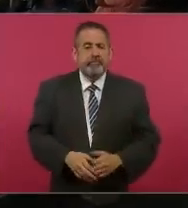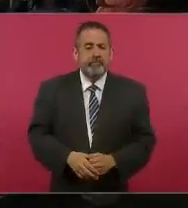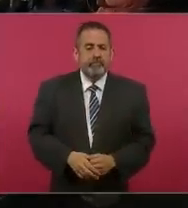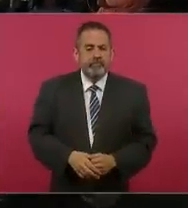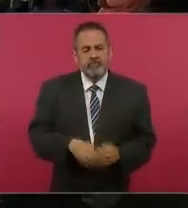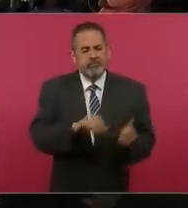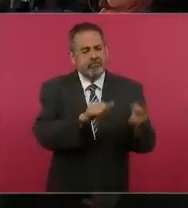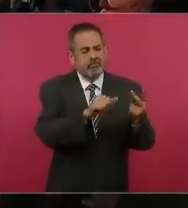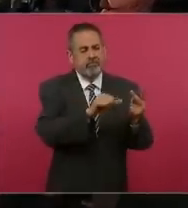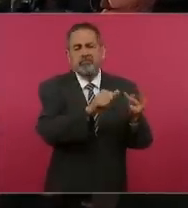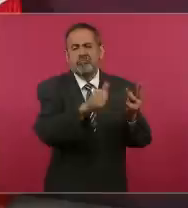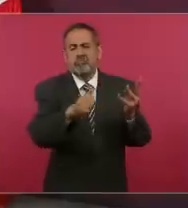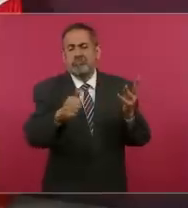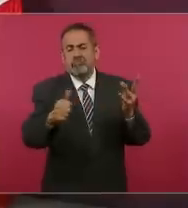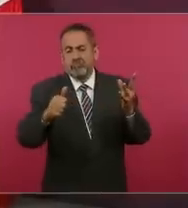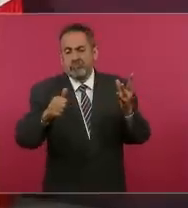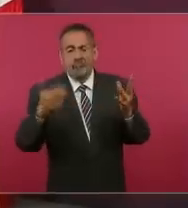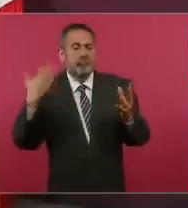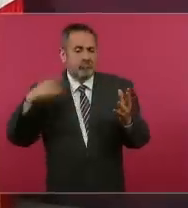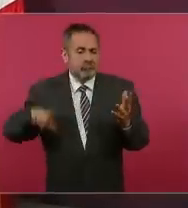y otros más